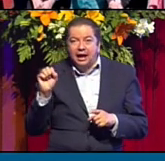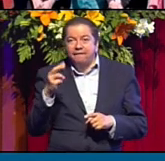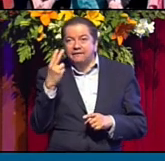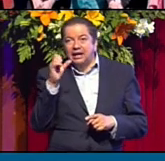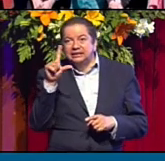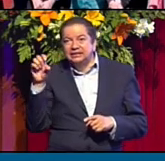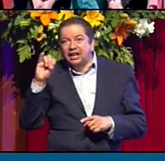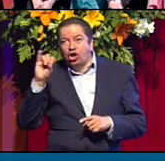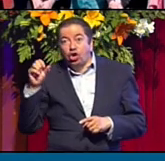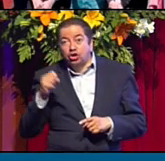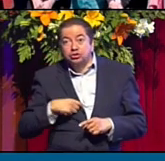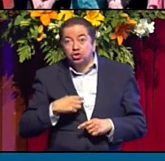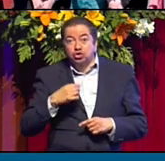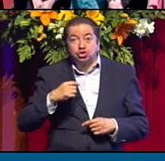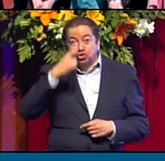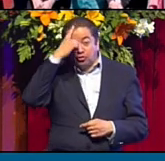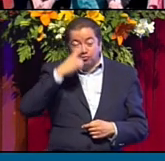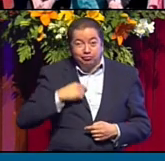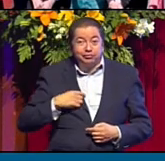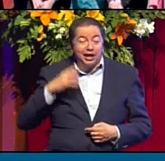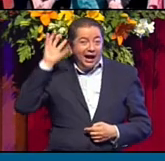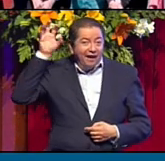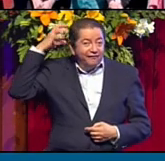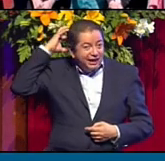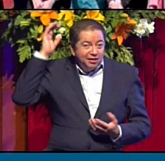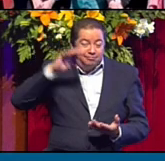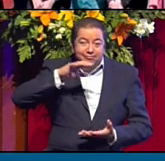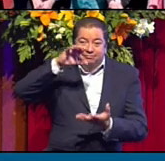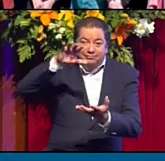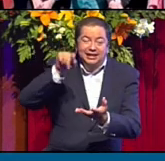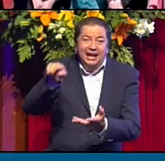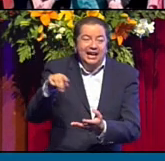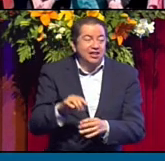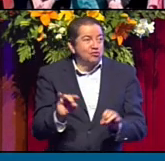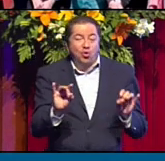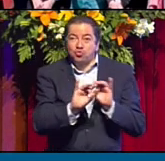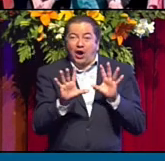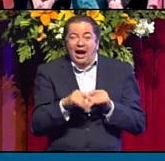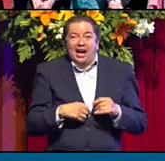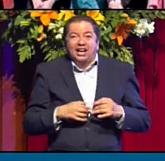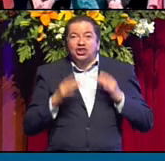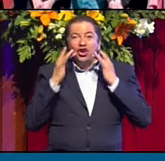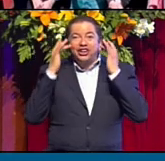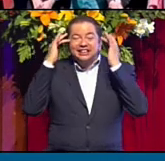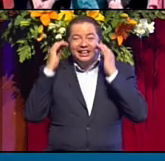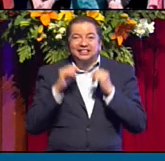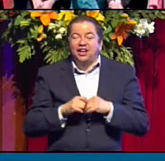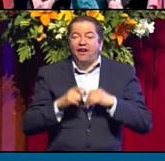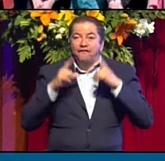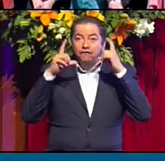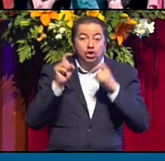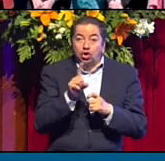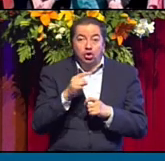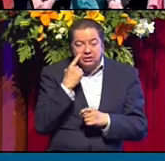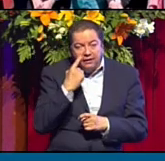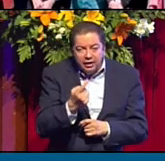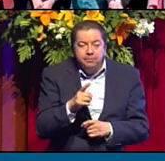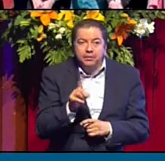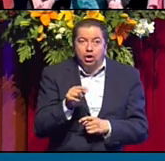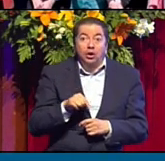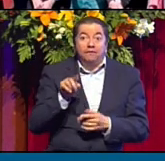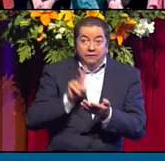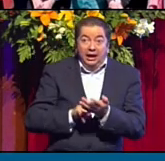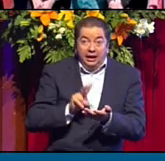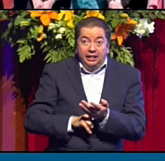entregamos el busto de Gabriela Mistral. Estaba fascinada, pletórica de alegría. La foto no lo demuestra, pero la verdad es que